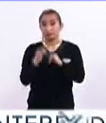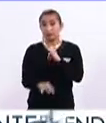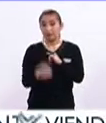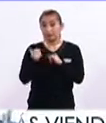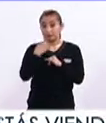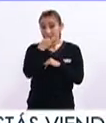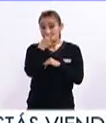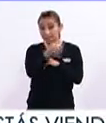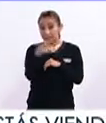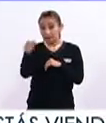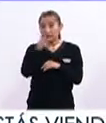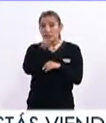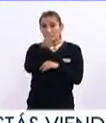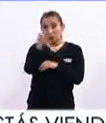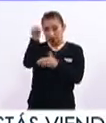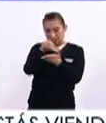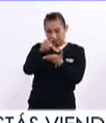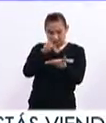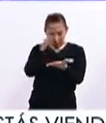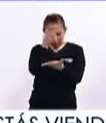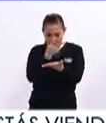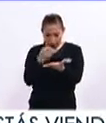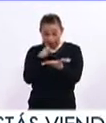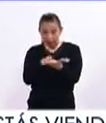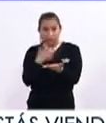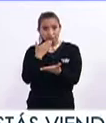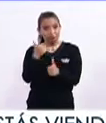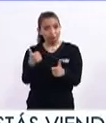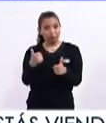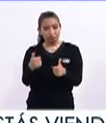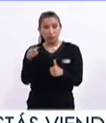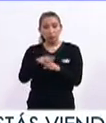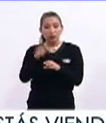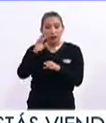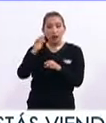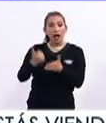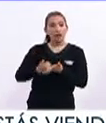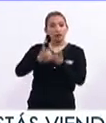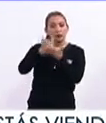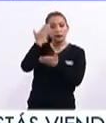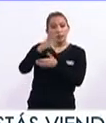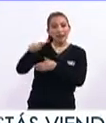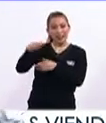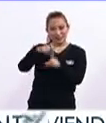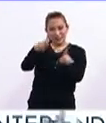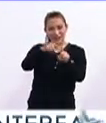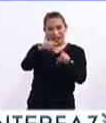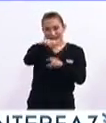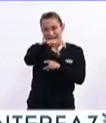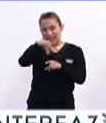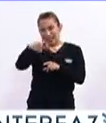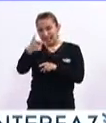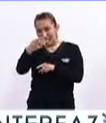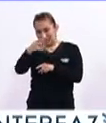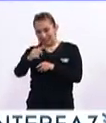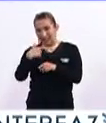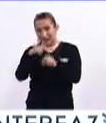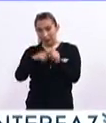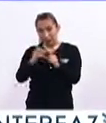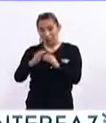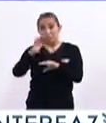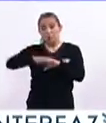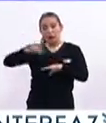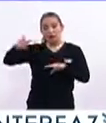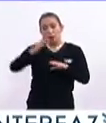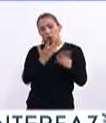último, informó que los resultados que han obtenido hasta el momento son buenos, porque han permitido saber que la variabilidad genética de la especie es